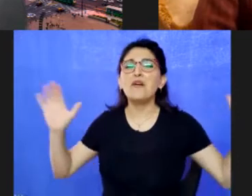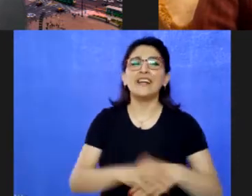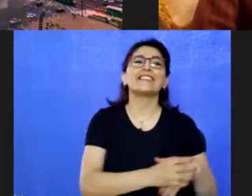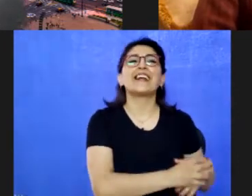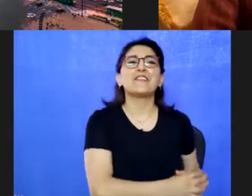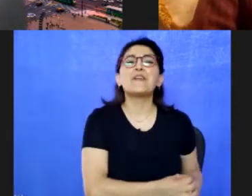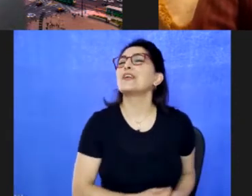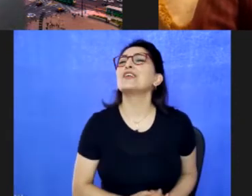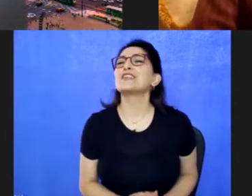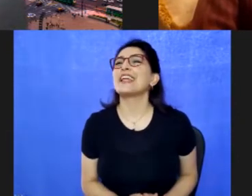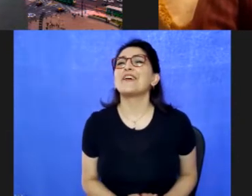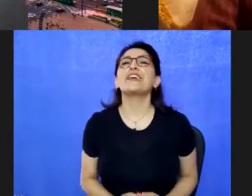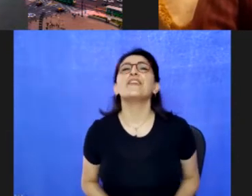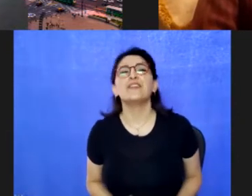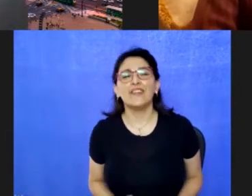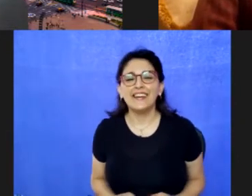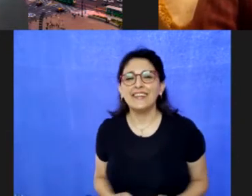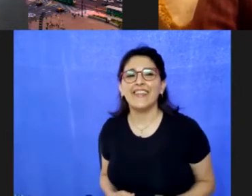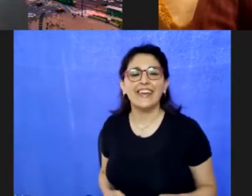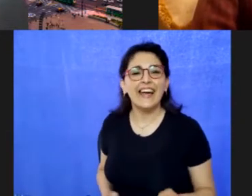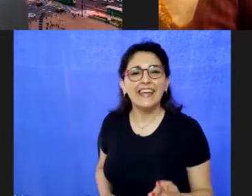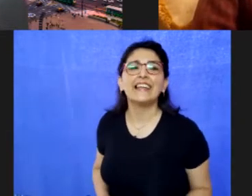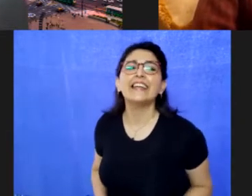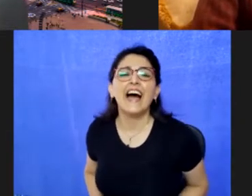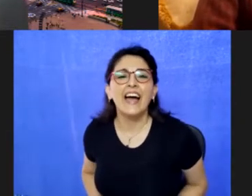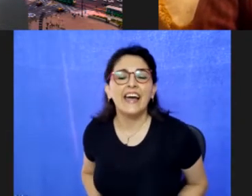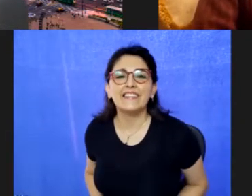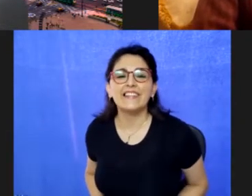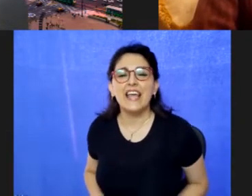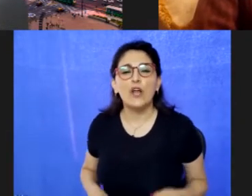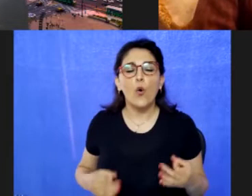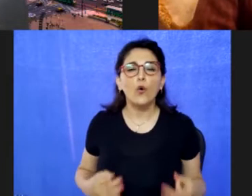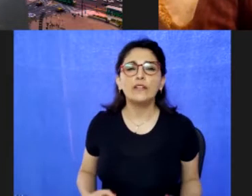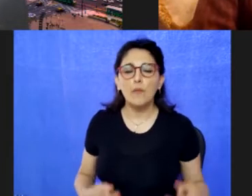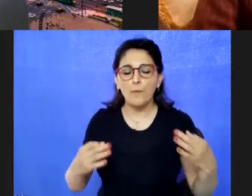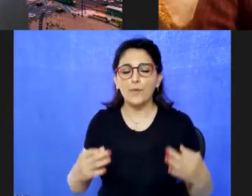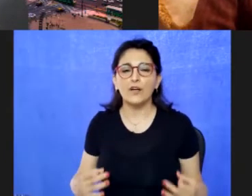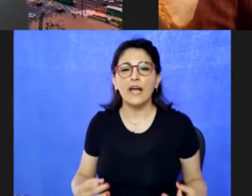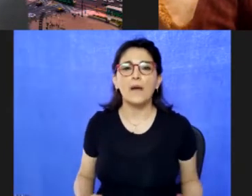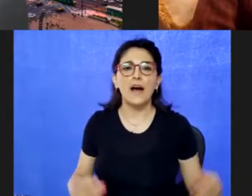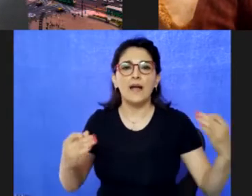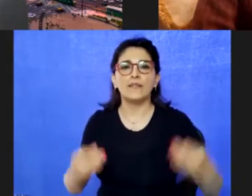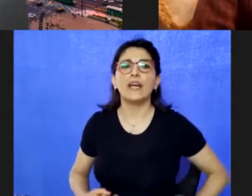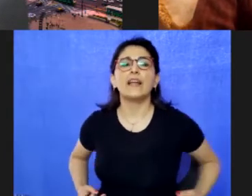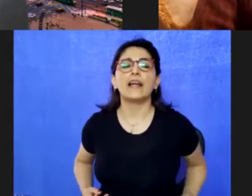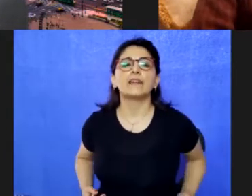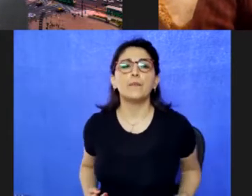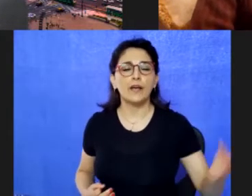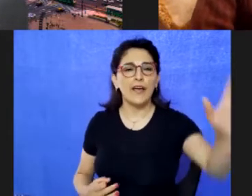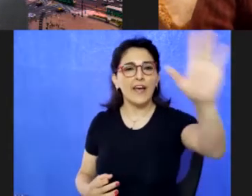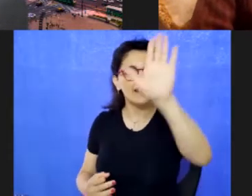Muy buenas tardes, bienvenidos a La Vida Moderna de Analía. Este es el último programa de